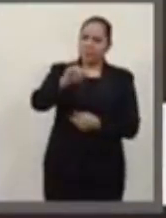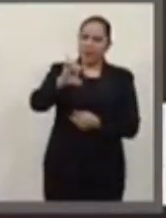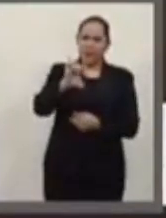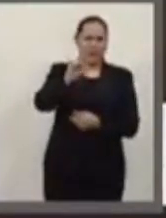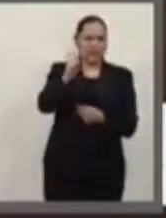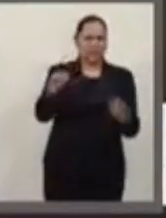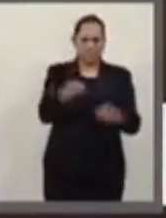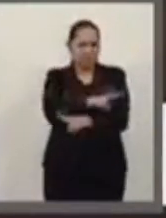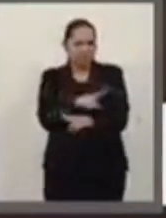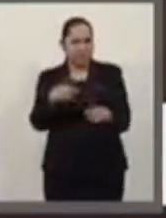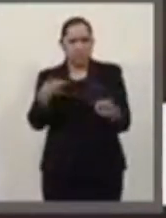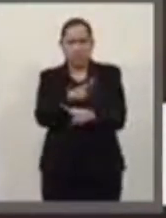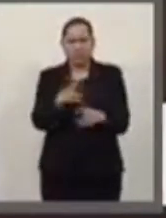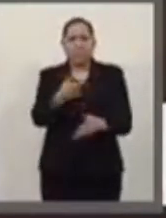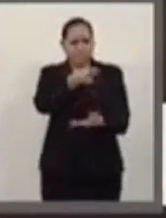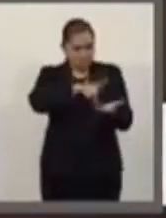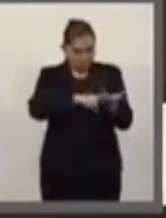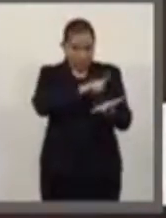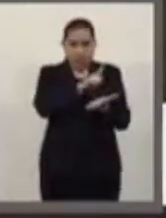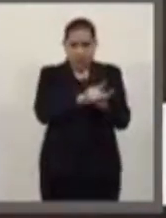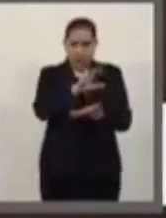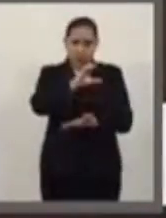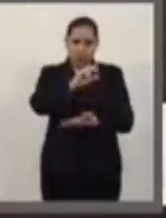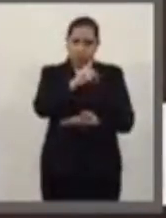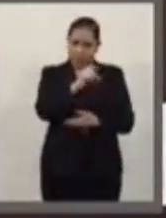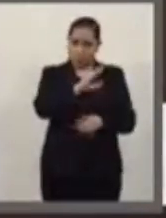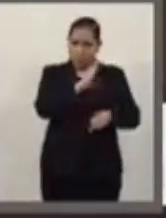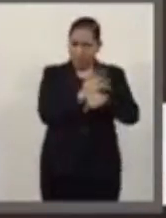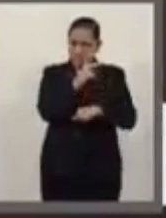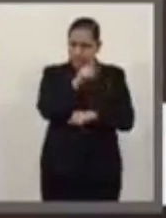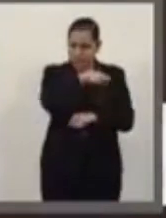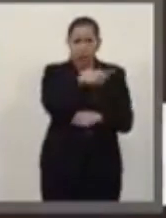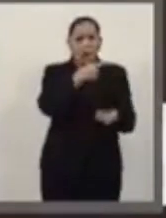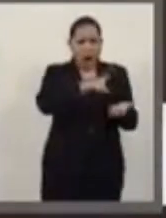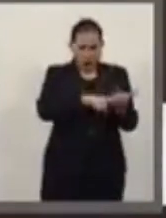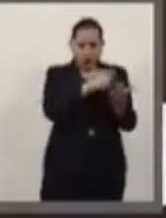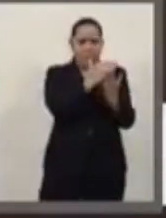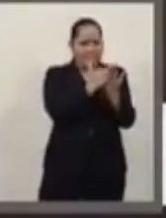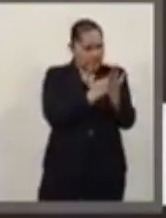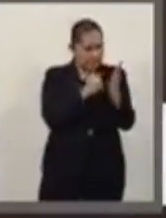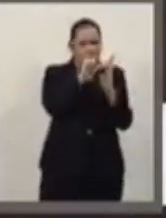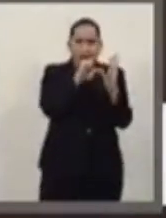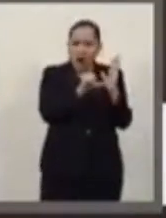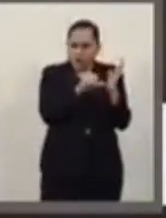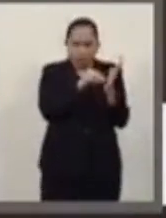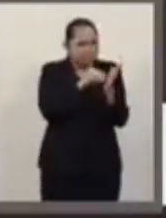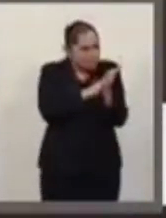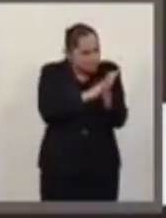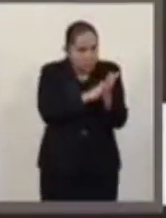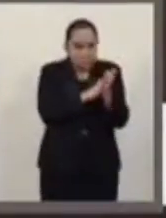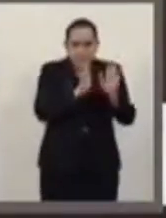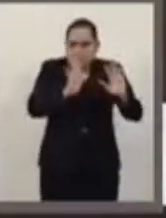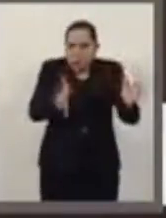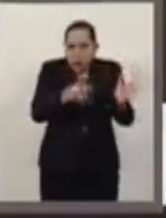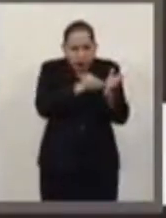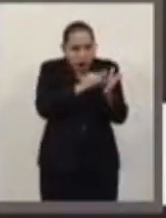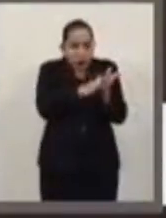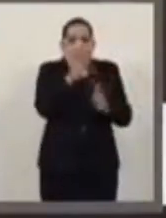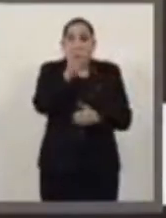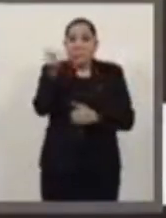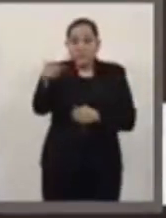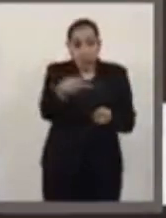El código establece una pena totalmente diferente y un trato diferente al robo de combustible. El presidente